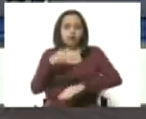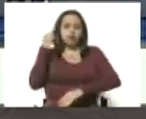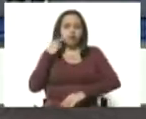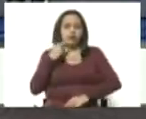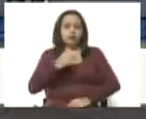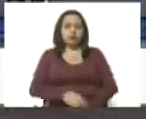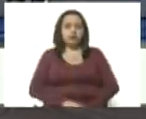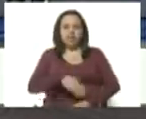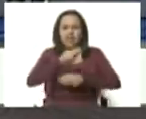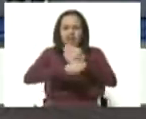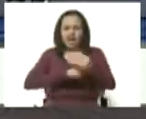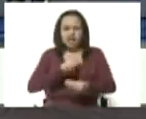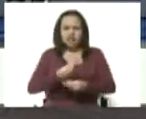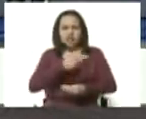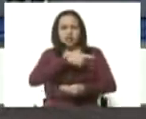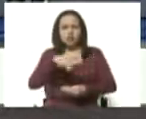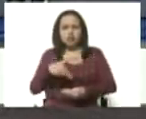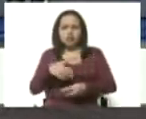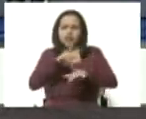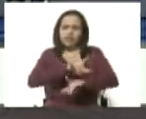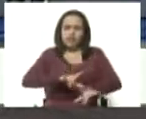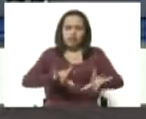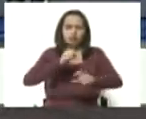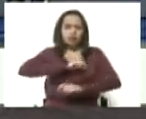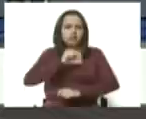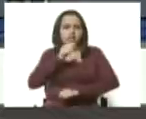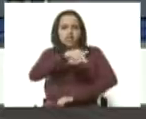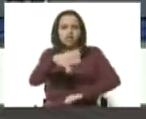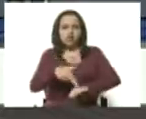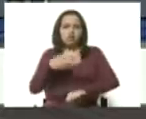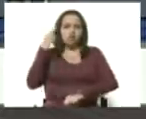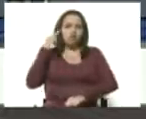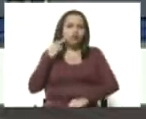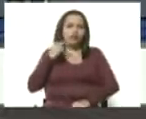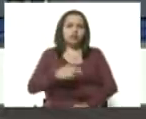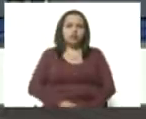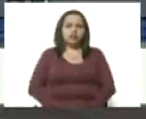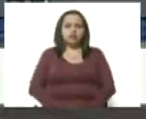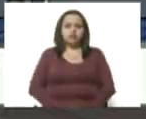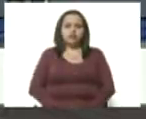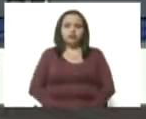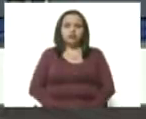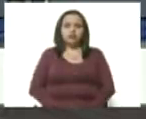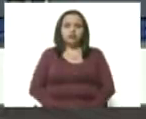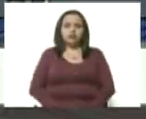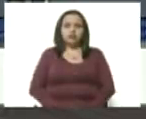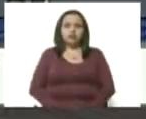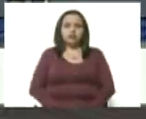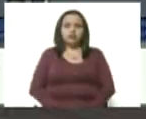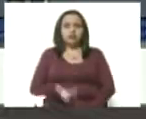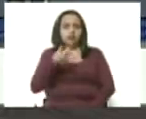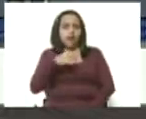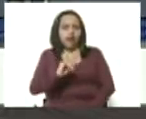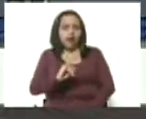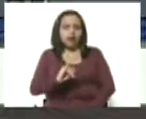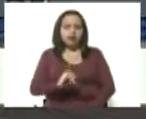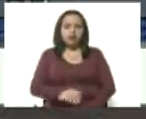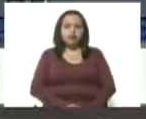la creación de nuestra querida Policía Nacional Bolivariana, que arriba